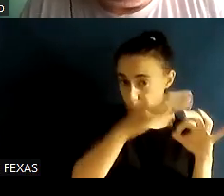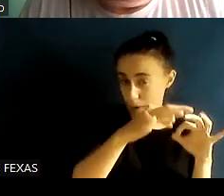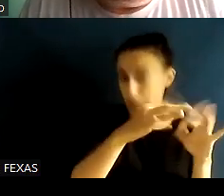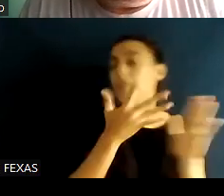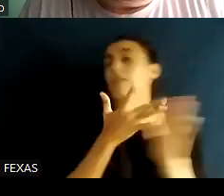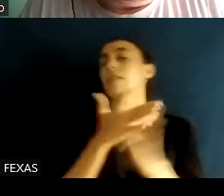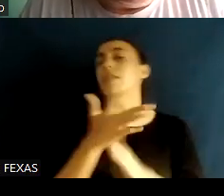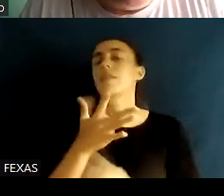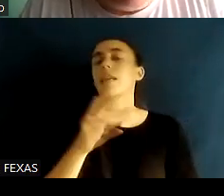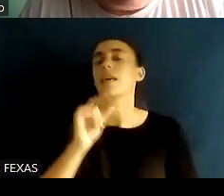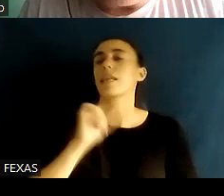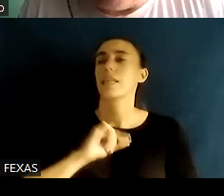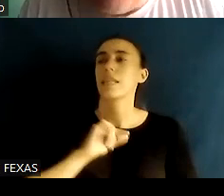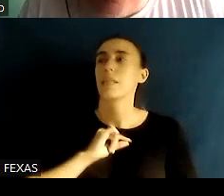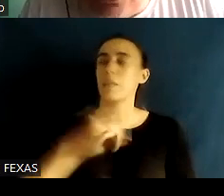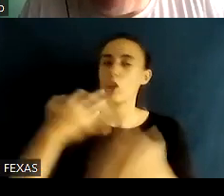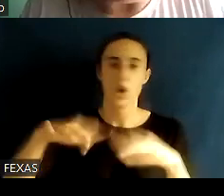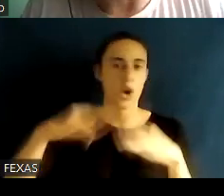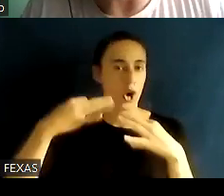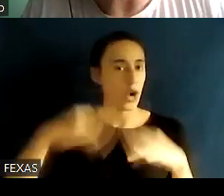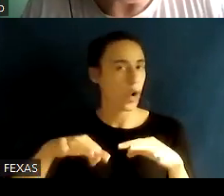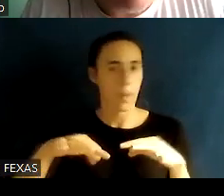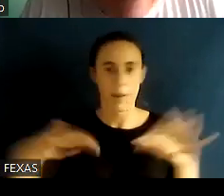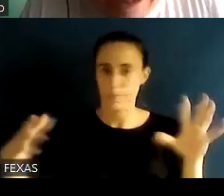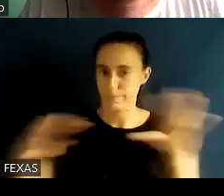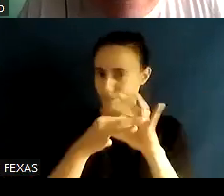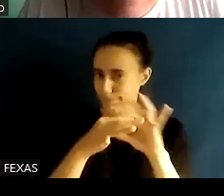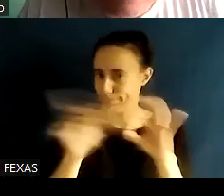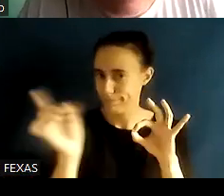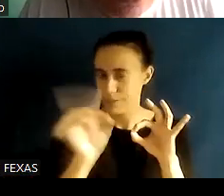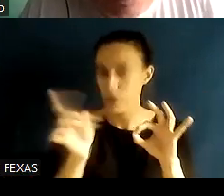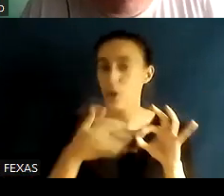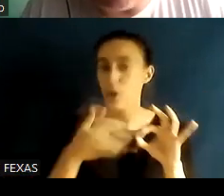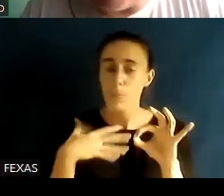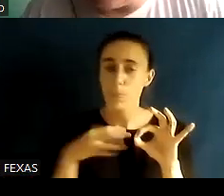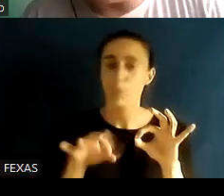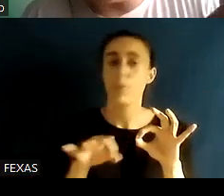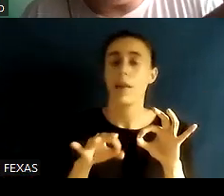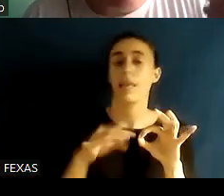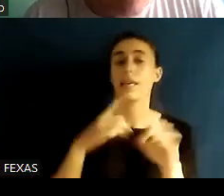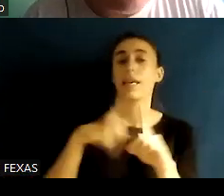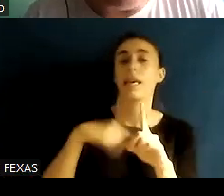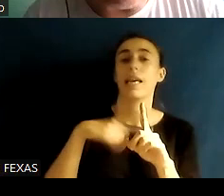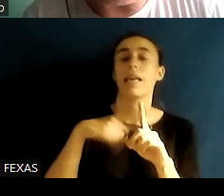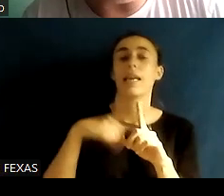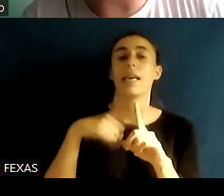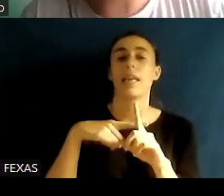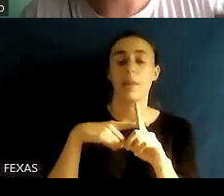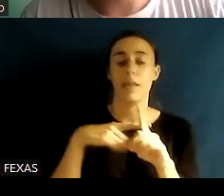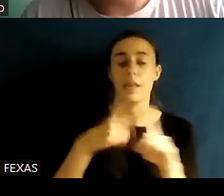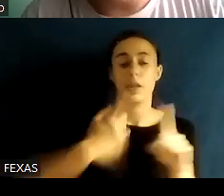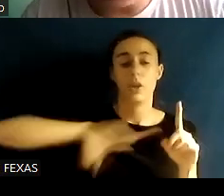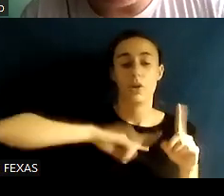anímico normal. Podemos incluso aumentar esos niveles, o sea, aún estando normal de